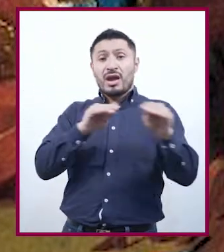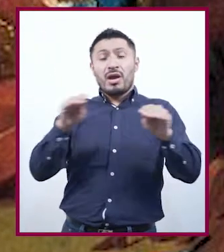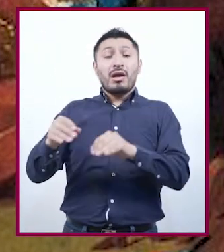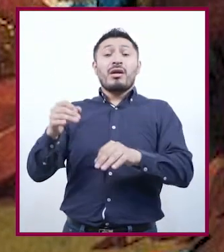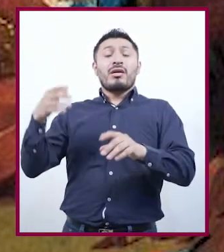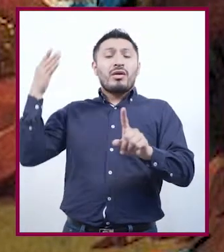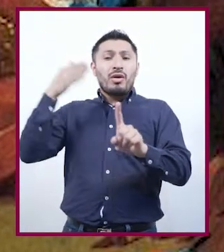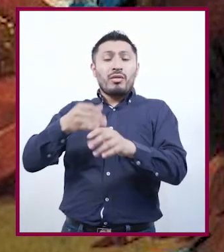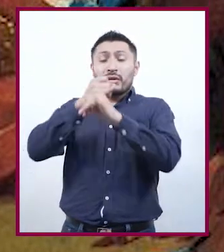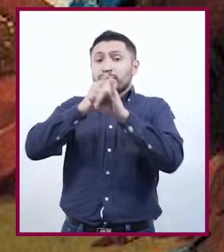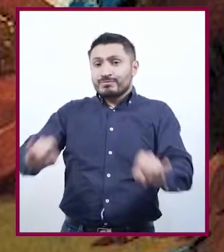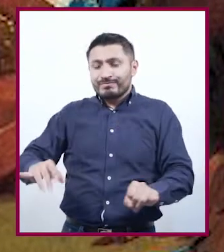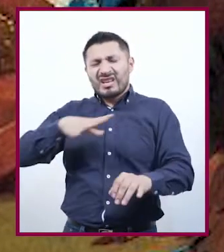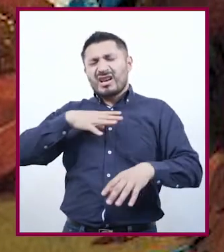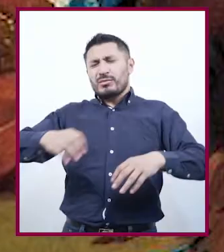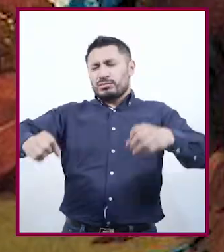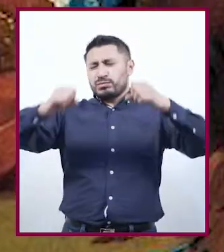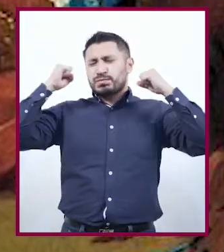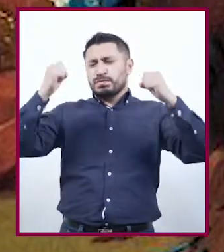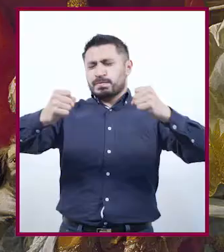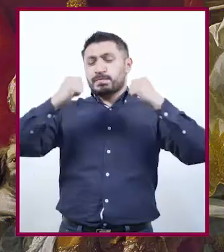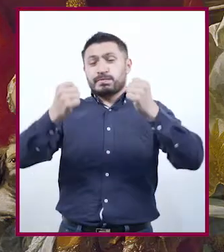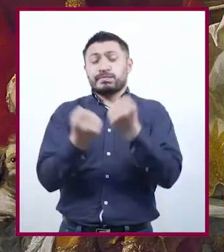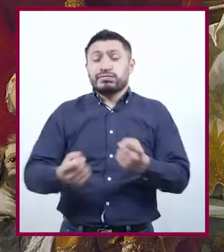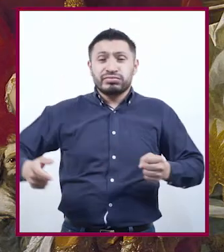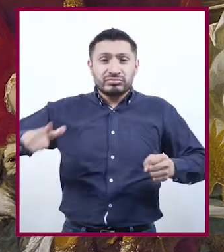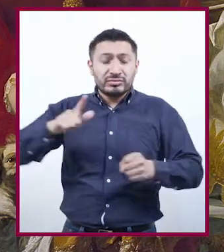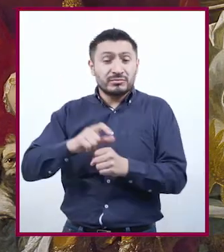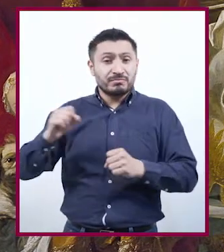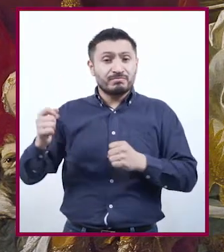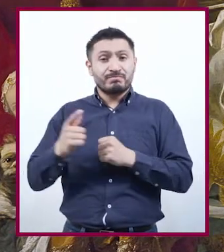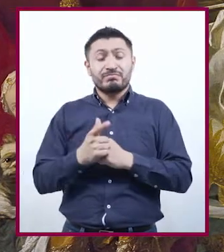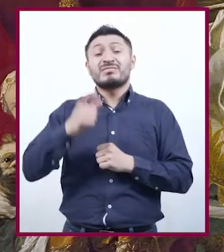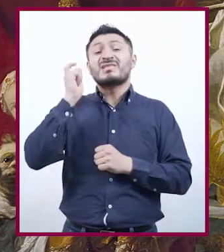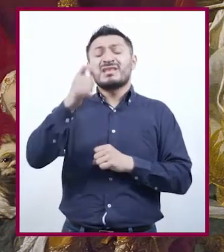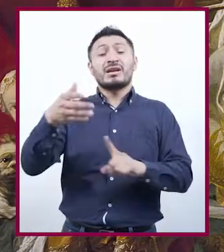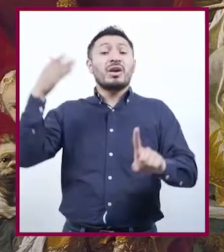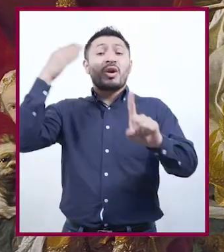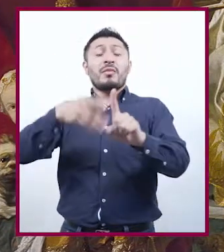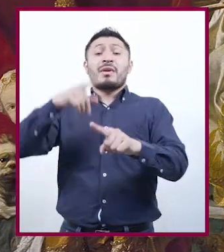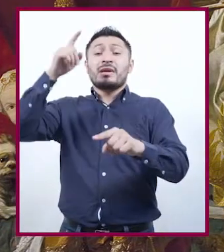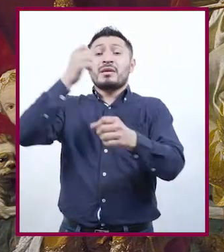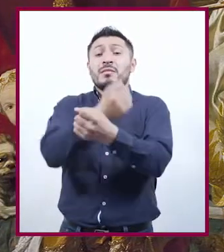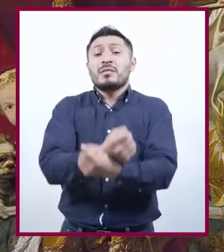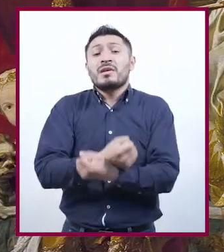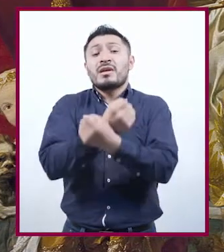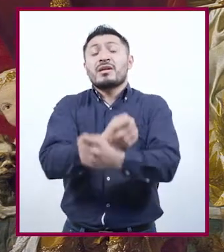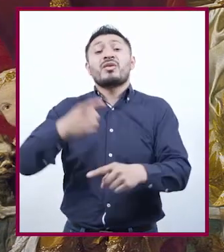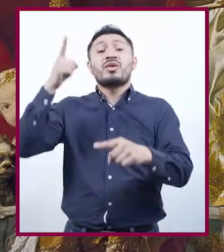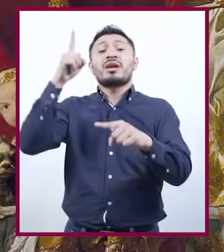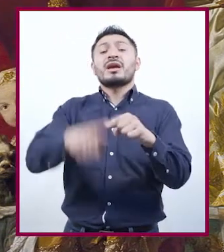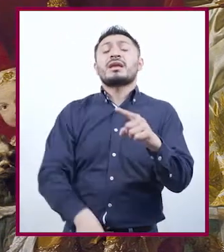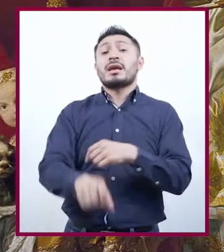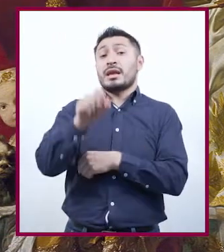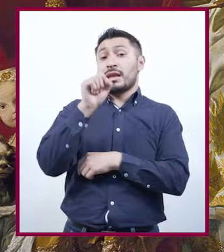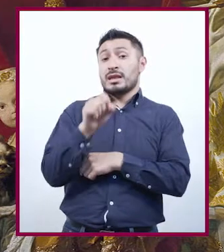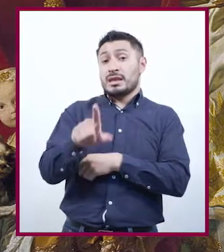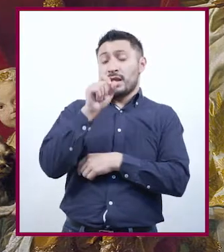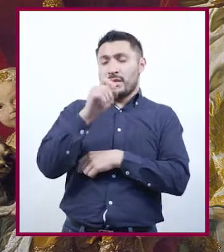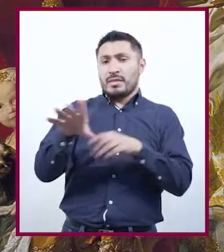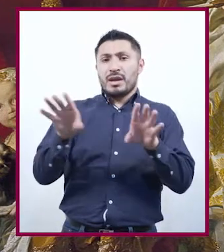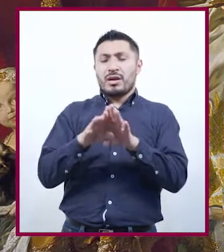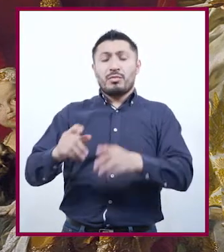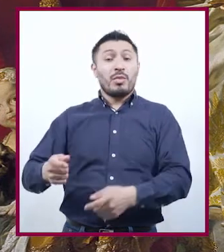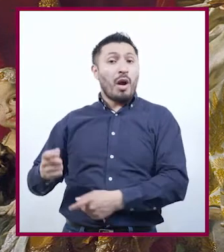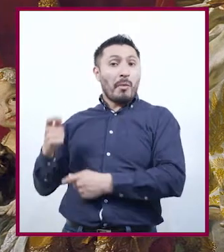el movimiento independentista tuvo un fuerte componente social, pues pretendía abolir la esclavitud. Además,